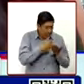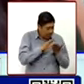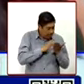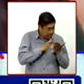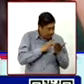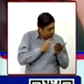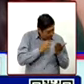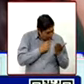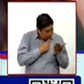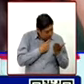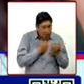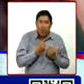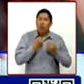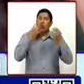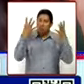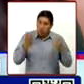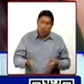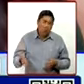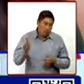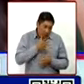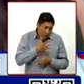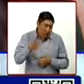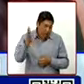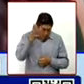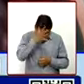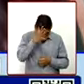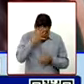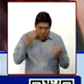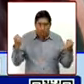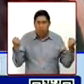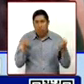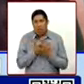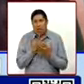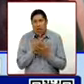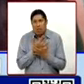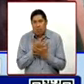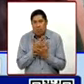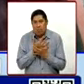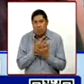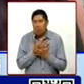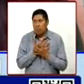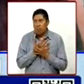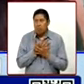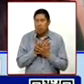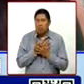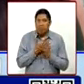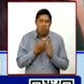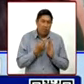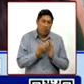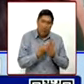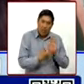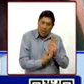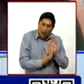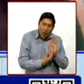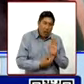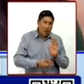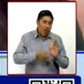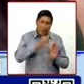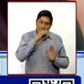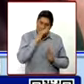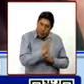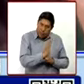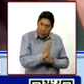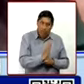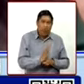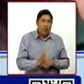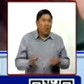últimamente hay muchos padres muchas madres muy atemorizados de generar normas de generar reglas pero